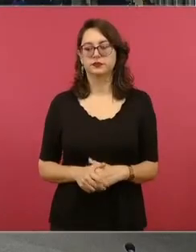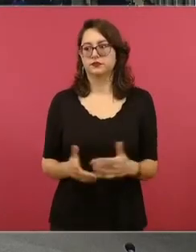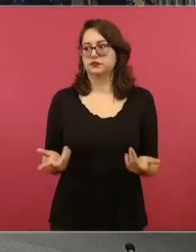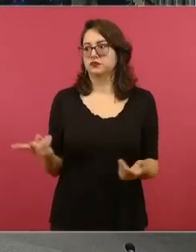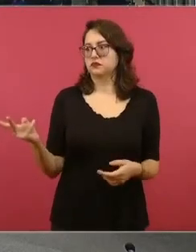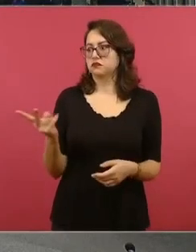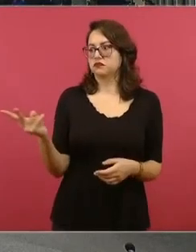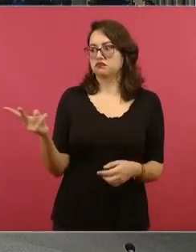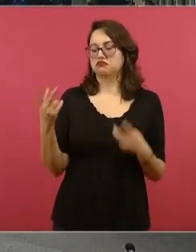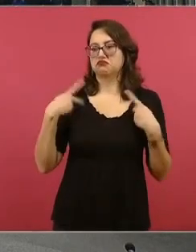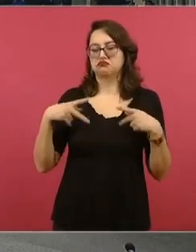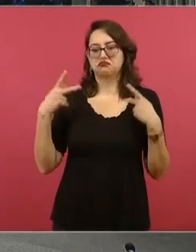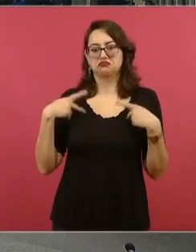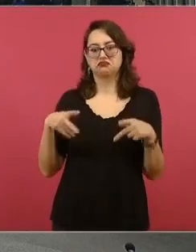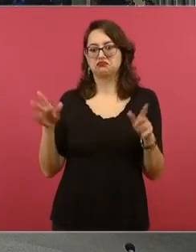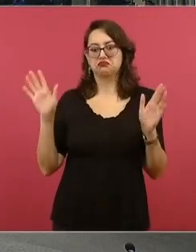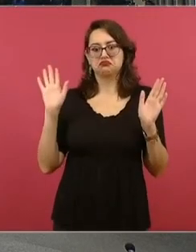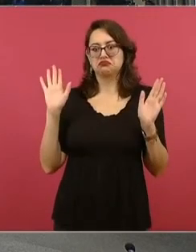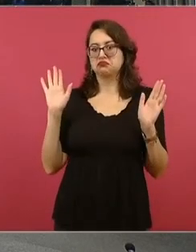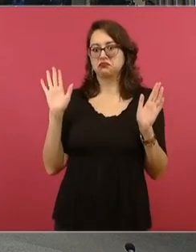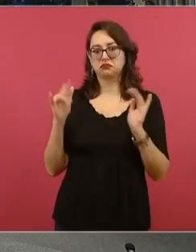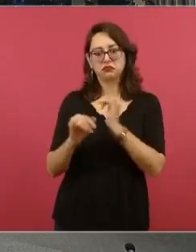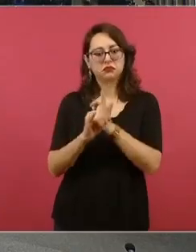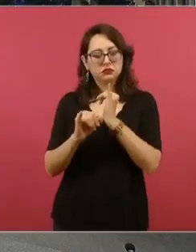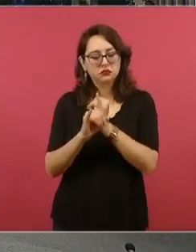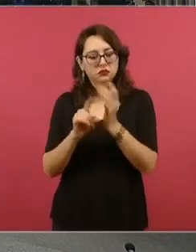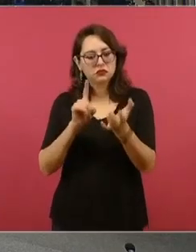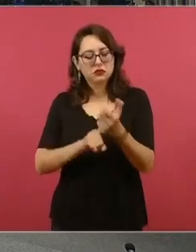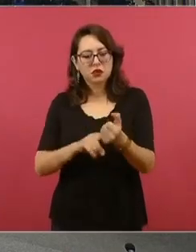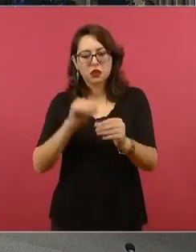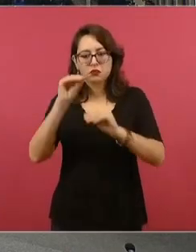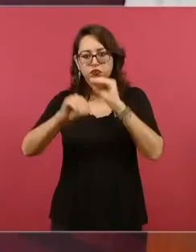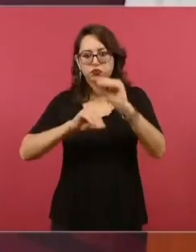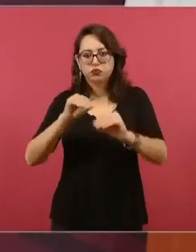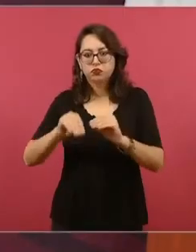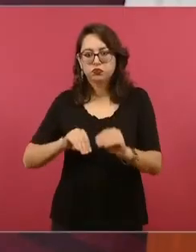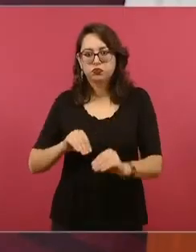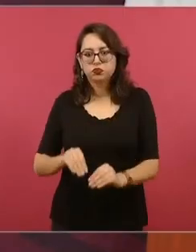porque esta tabla sí pertenece